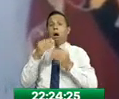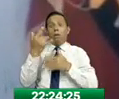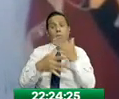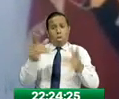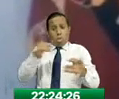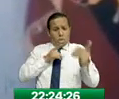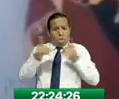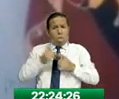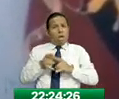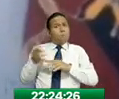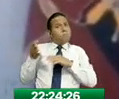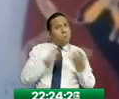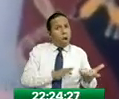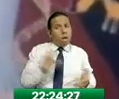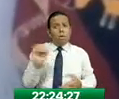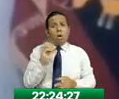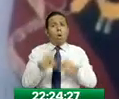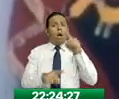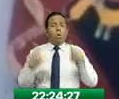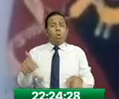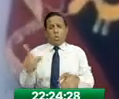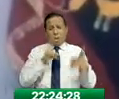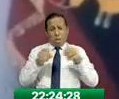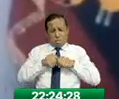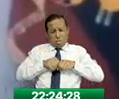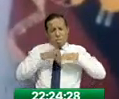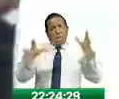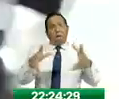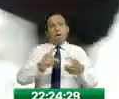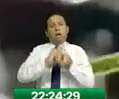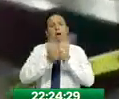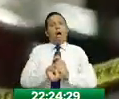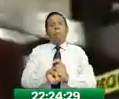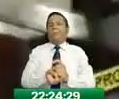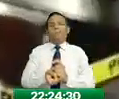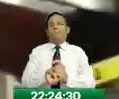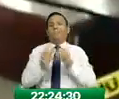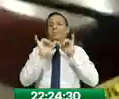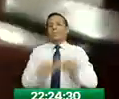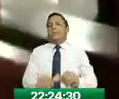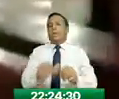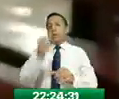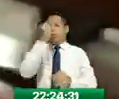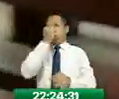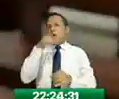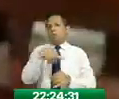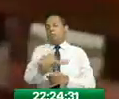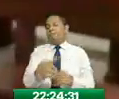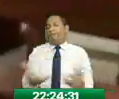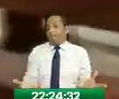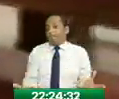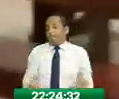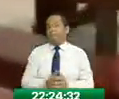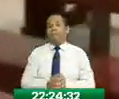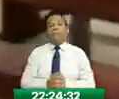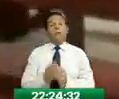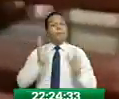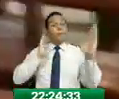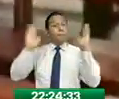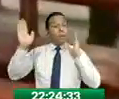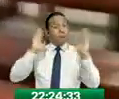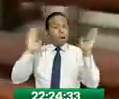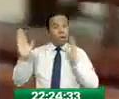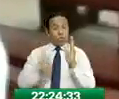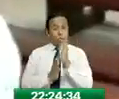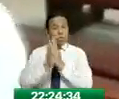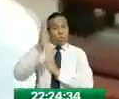perdamos la vida y entonces tengamos que regresar al semáforo rojo. En Babahoyo, ya el párroco de la Iglesia Católica tiene las directrices para